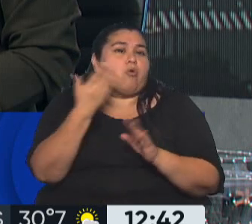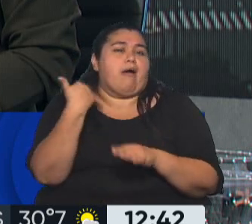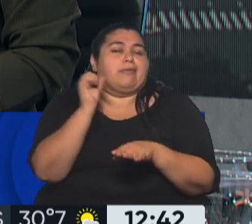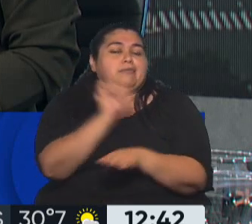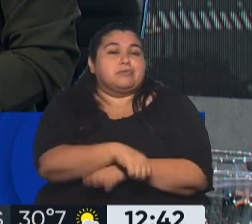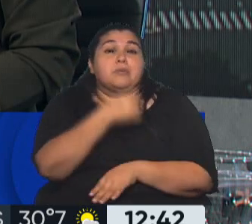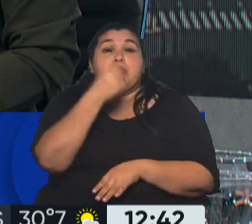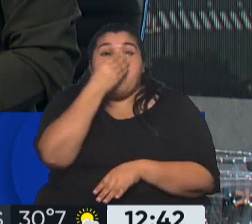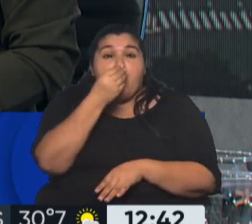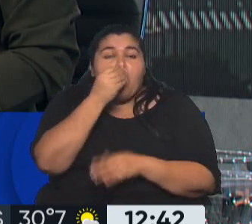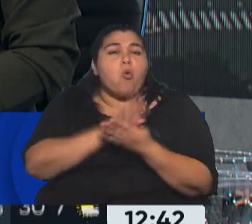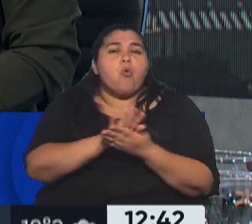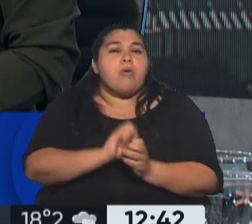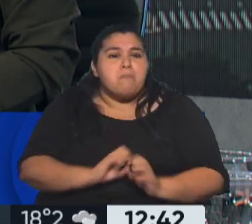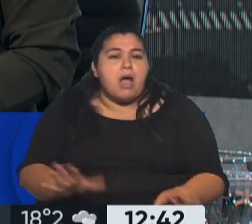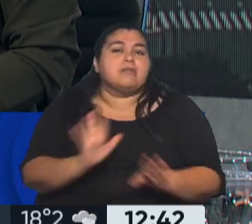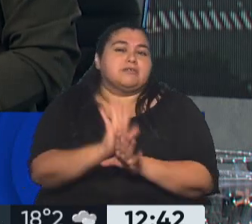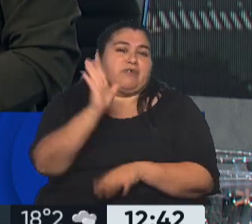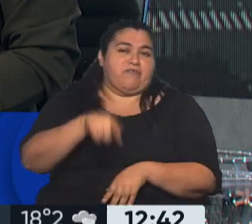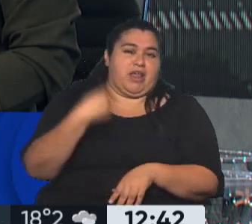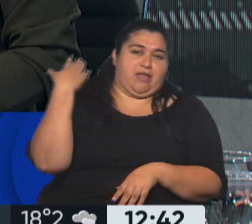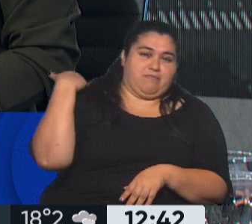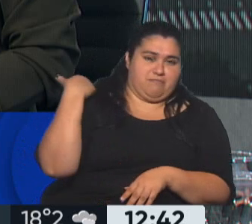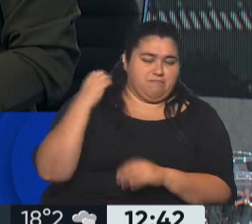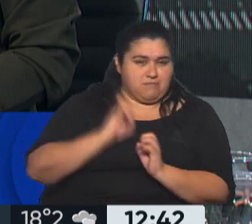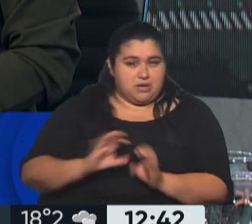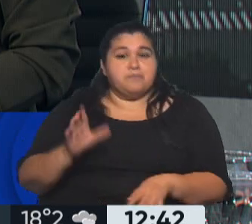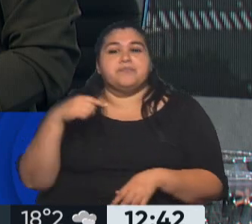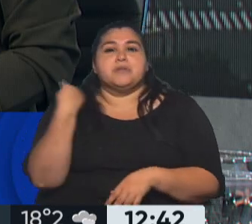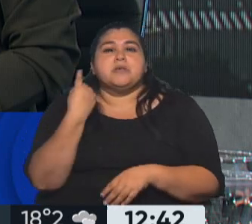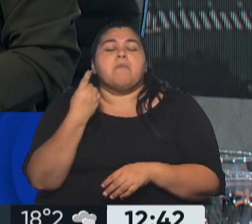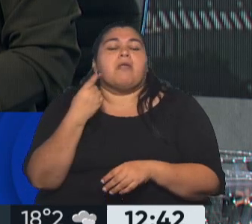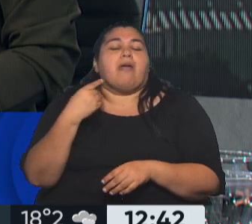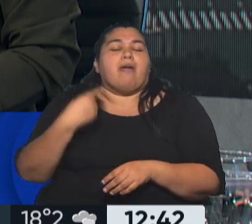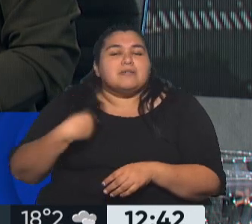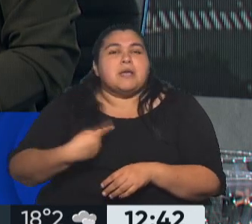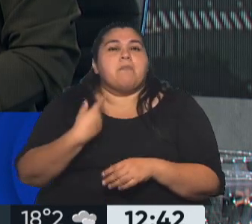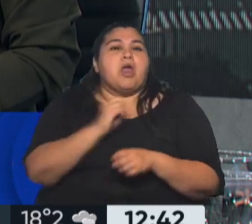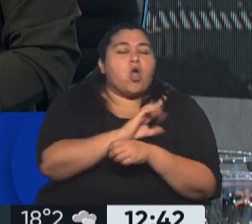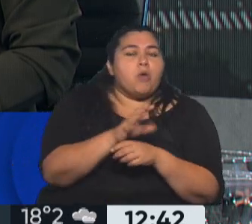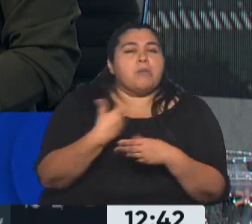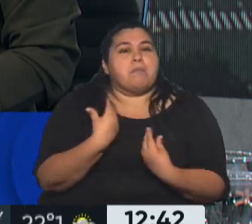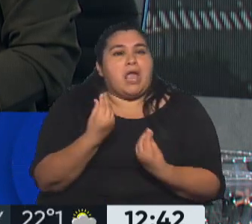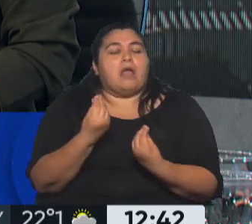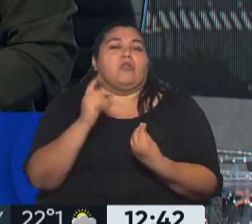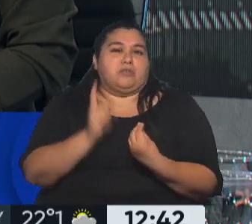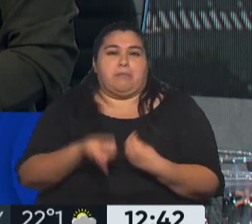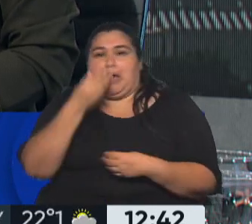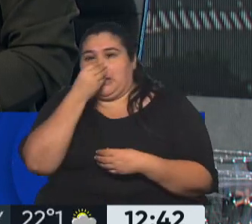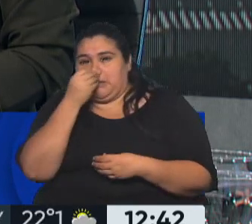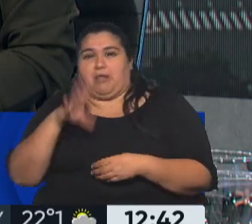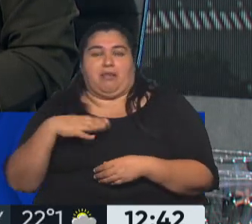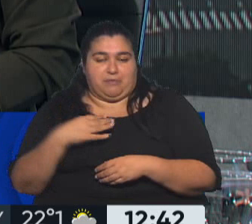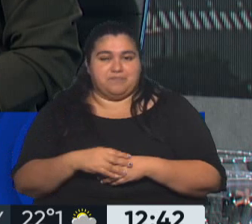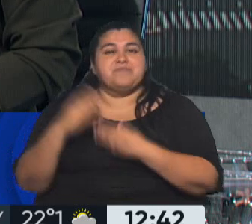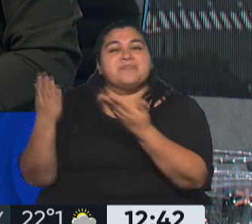termina siendo una neumonía, o sea que es un tema que le teníamos tanto miedo al COVID y la verdad que había que tenerle miedo, pero la gripe también hay que tenerle miedo, ¿no? El doctor